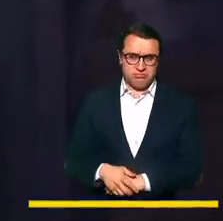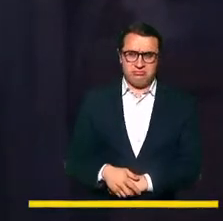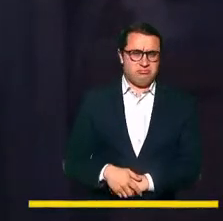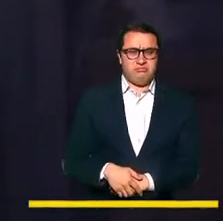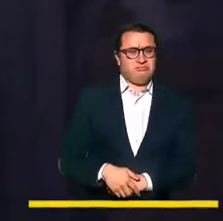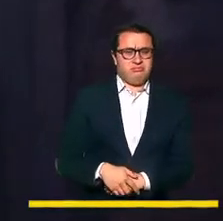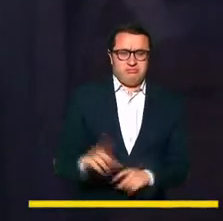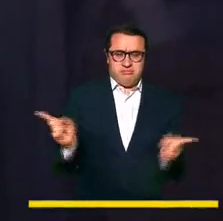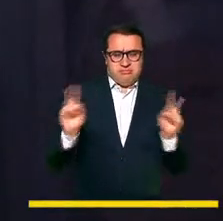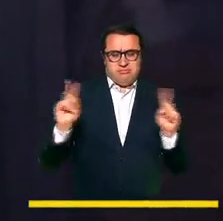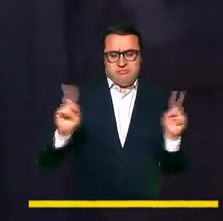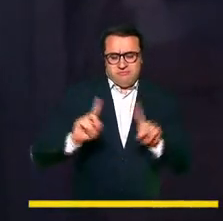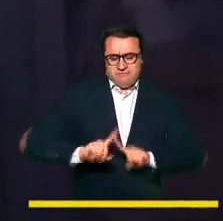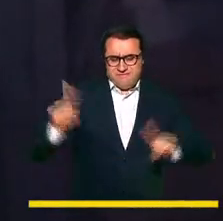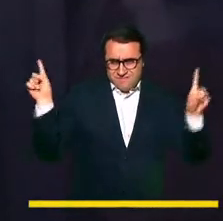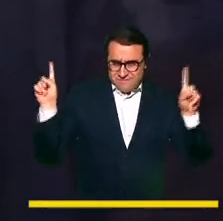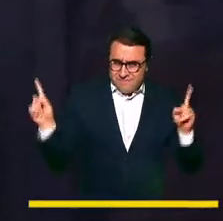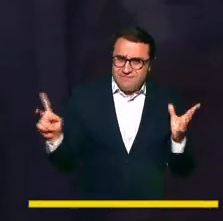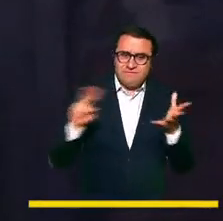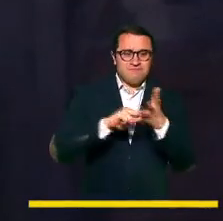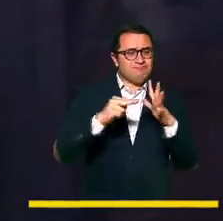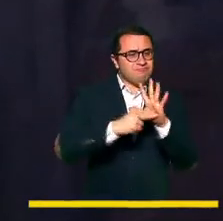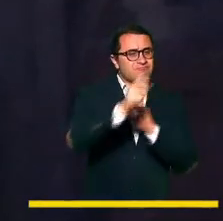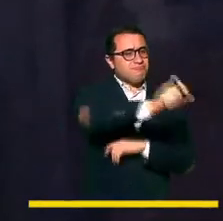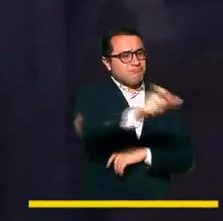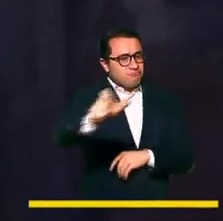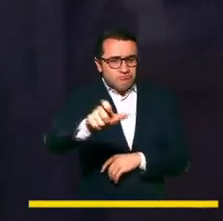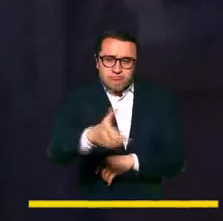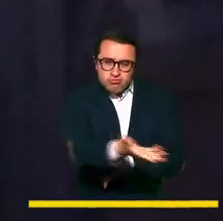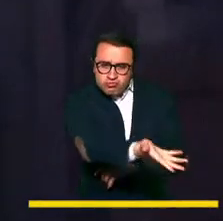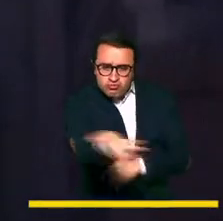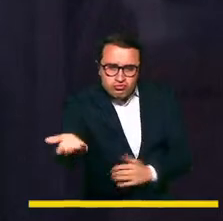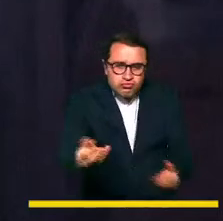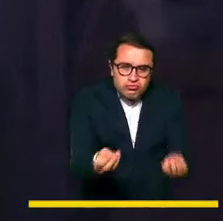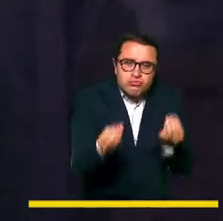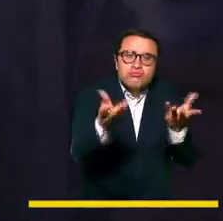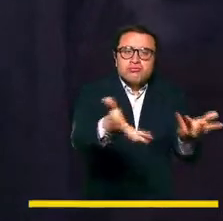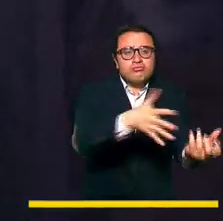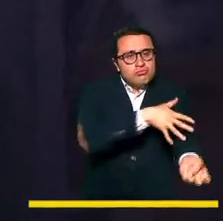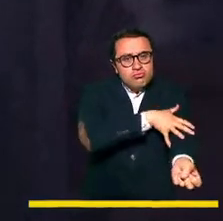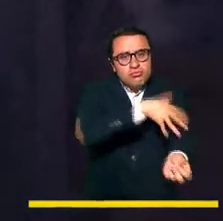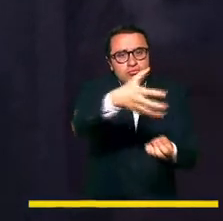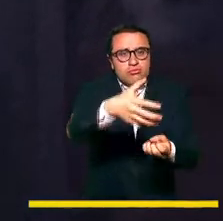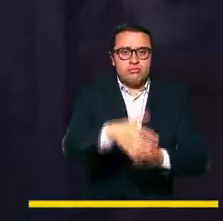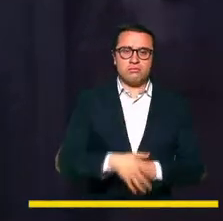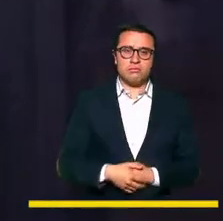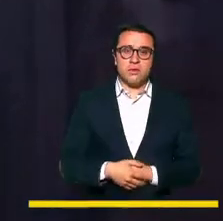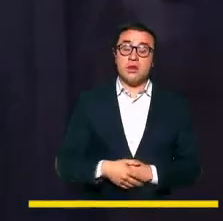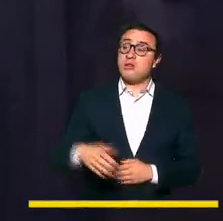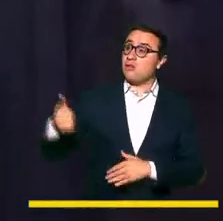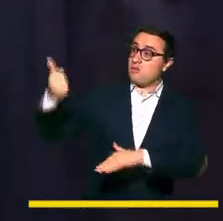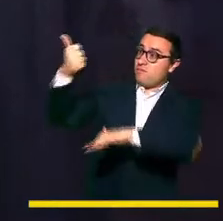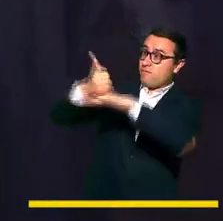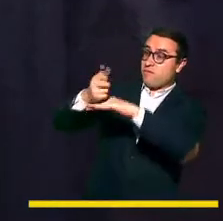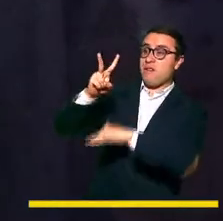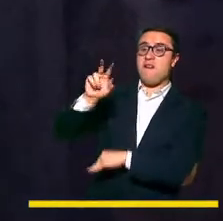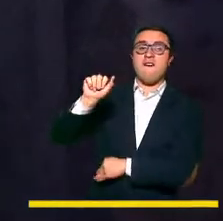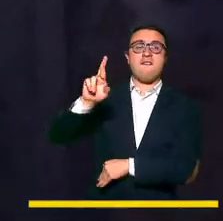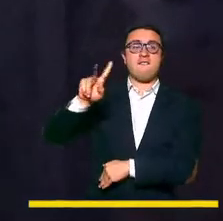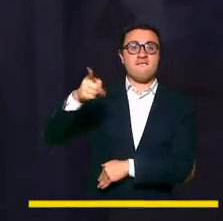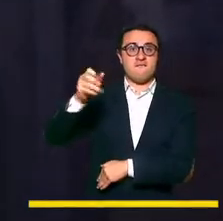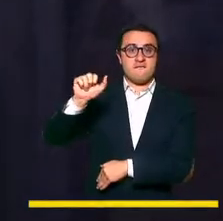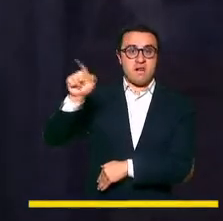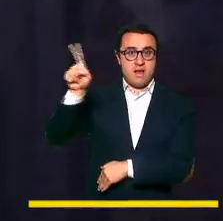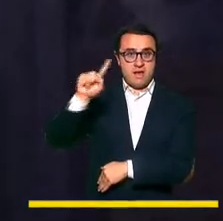es darle el poder a la población. No es el dirigente de arriba, Vargas Lleras se equivoca ahí.